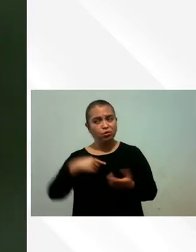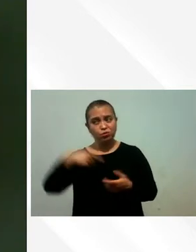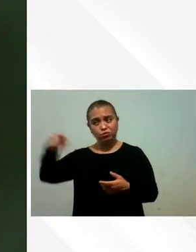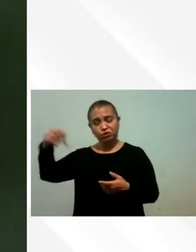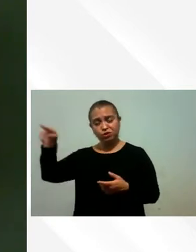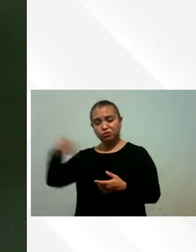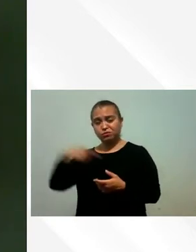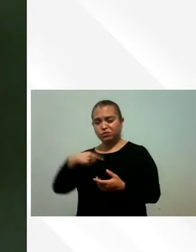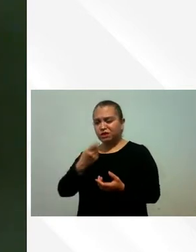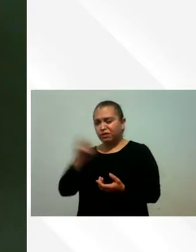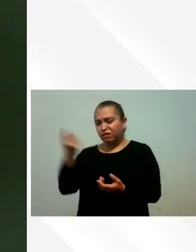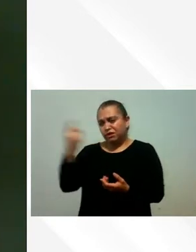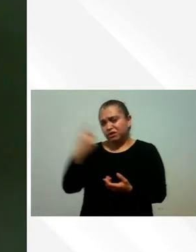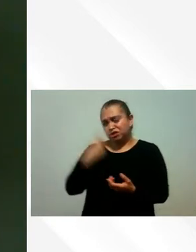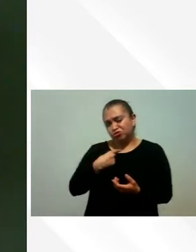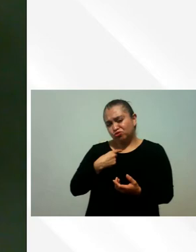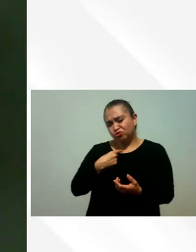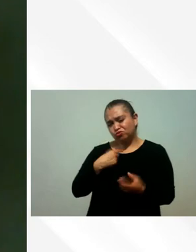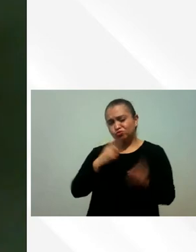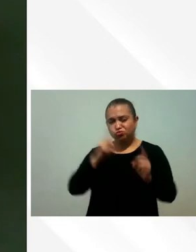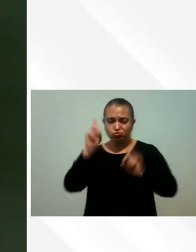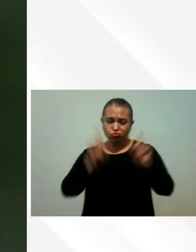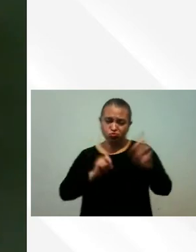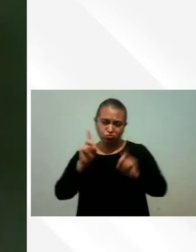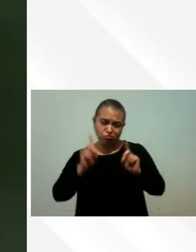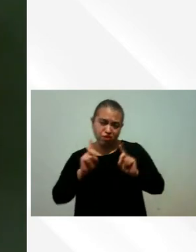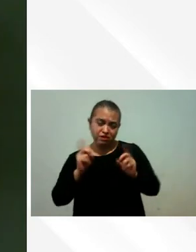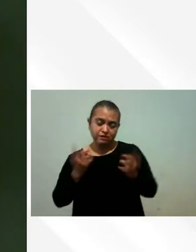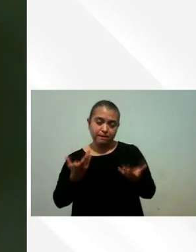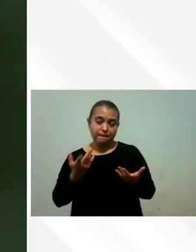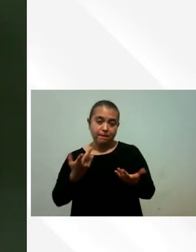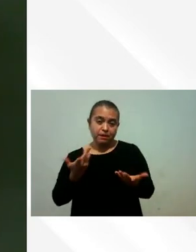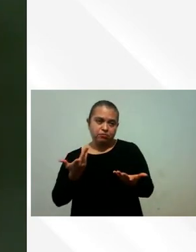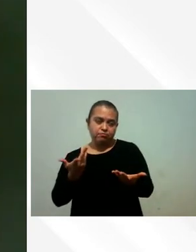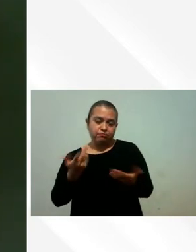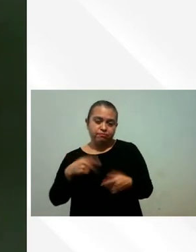sus dudas e inquietudes. Sin embargo, el tiempo